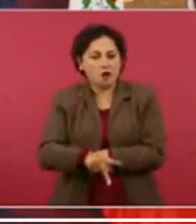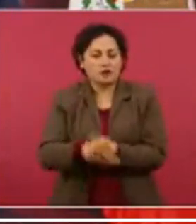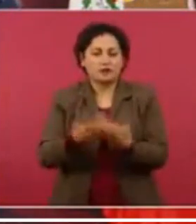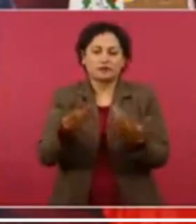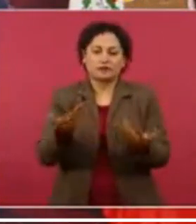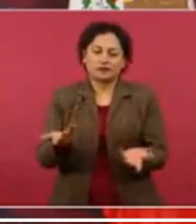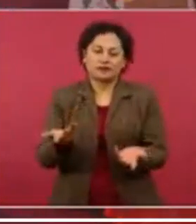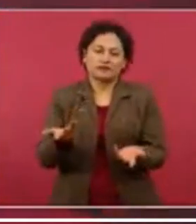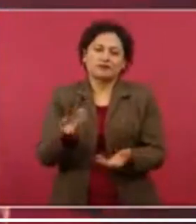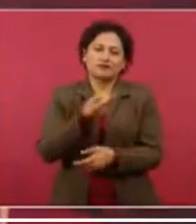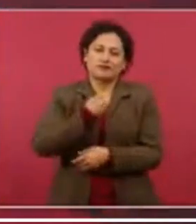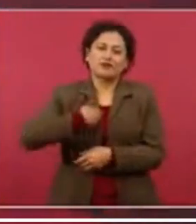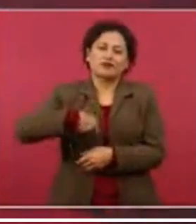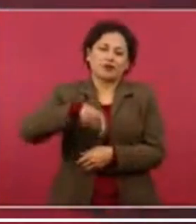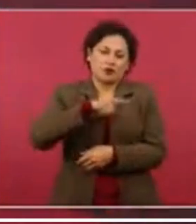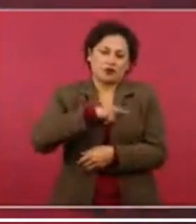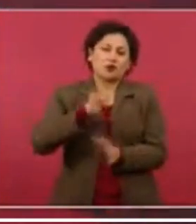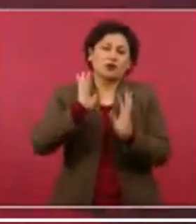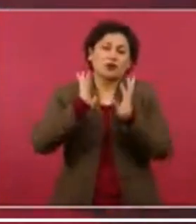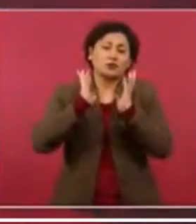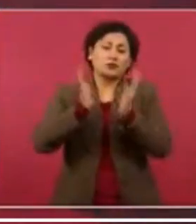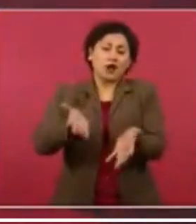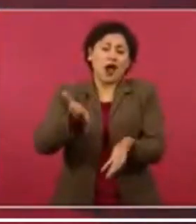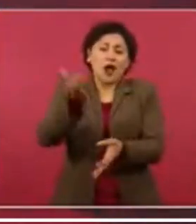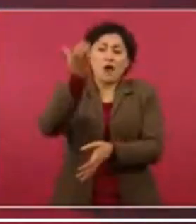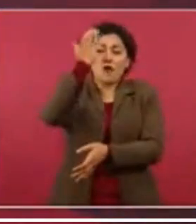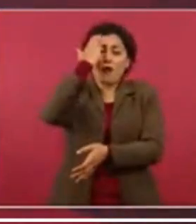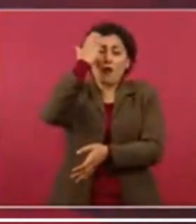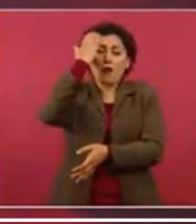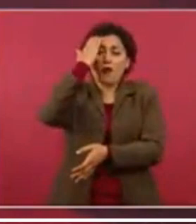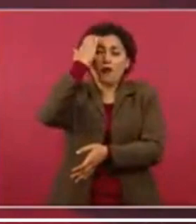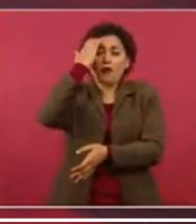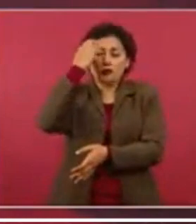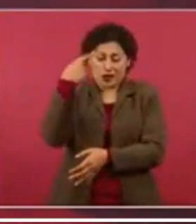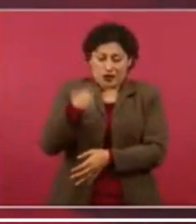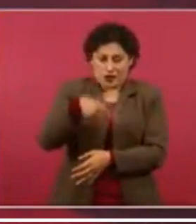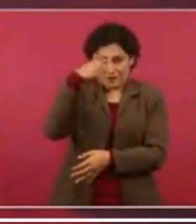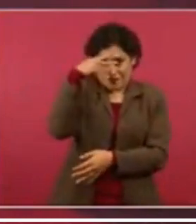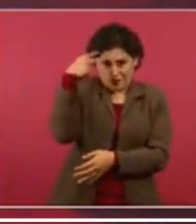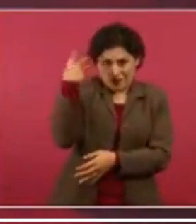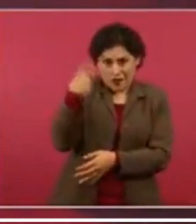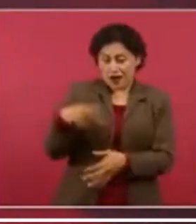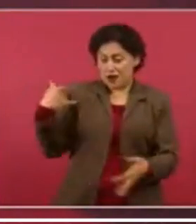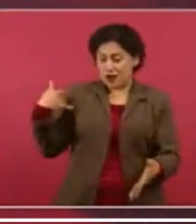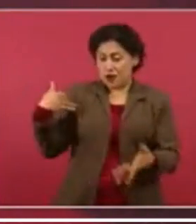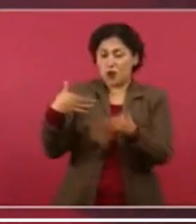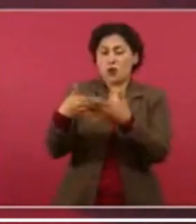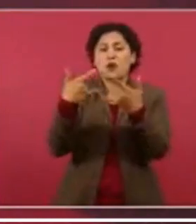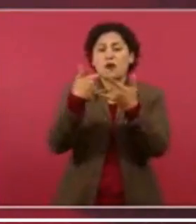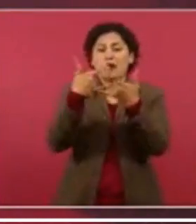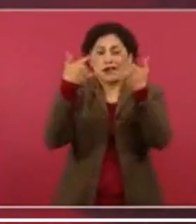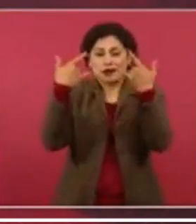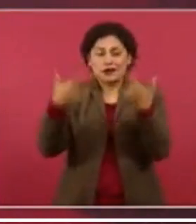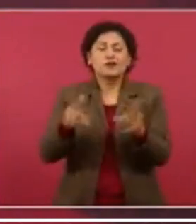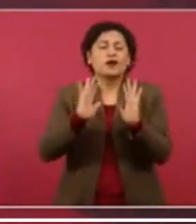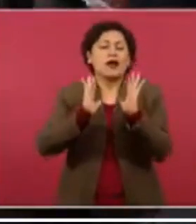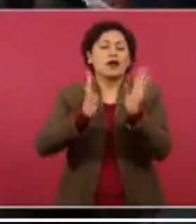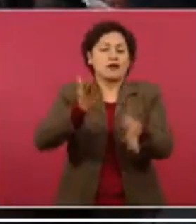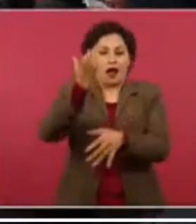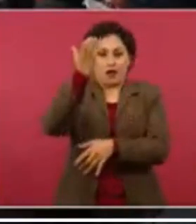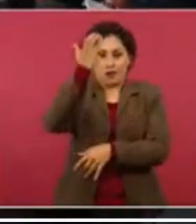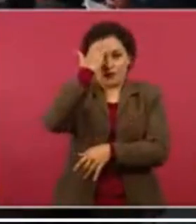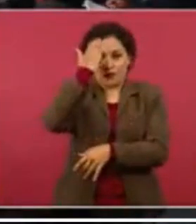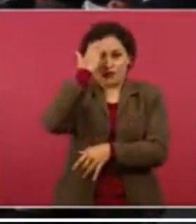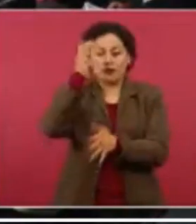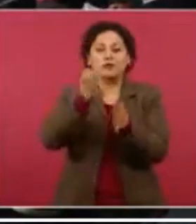Eso nosotros lo hemos padecido en nuestra historia. El golpe al